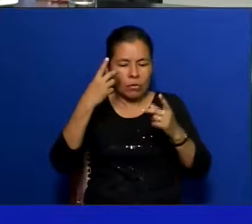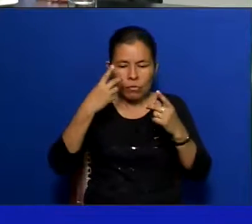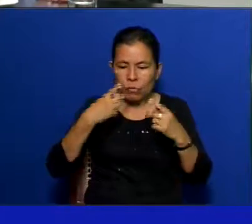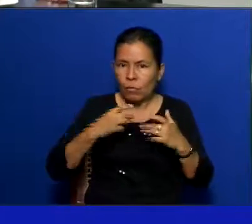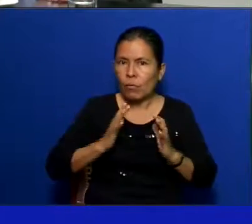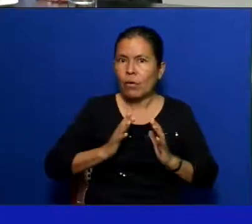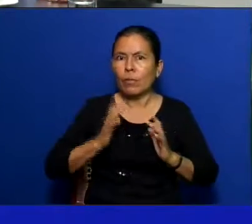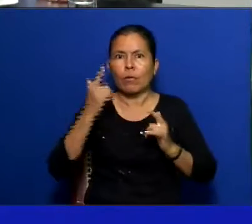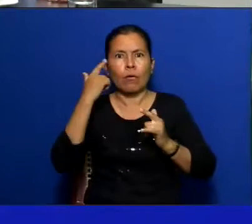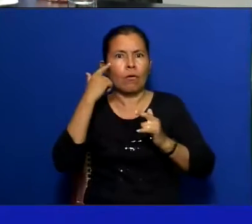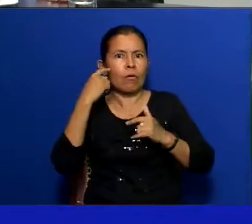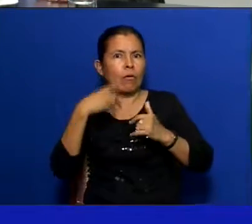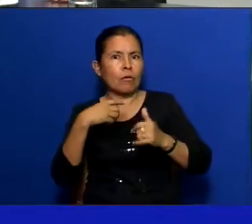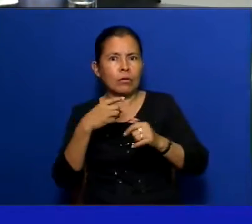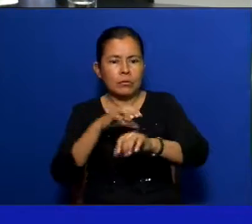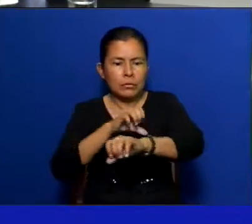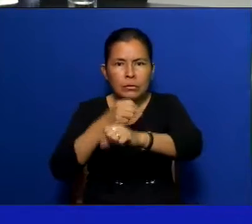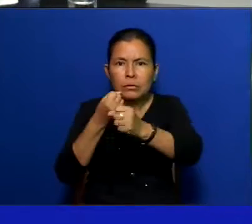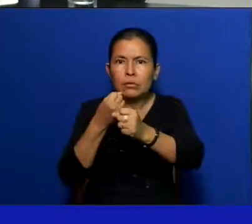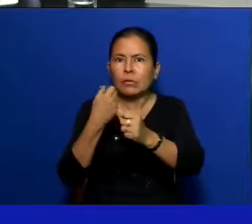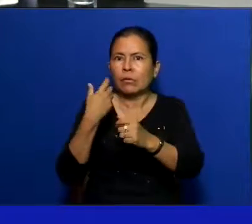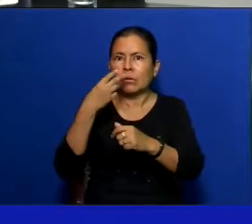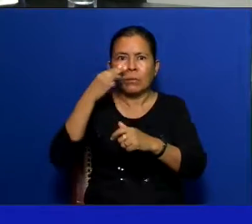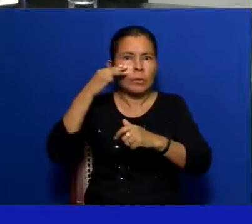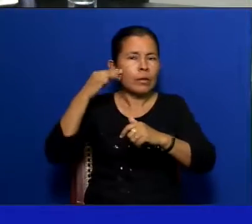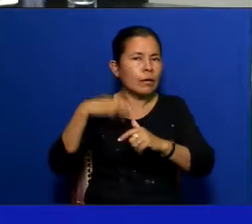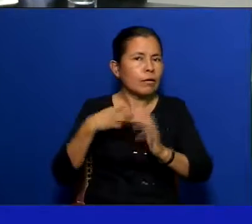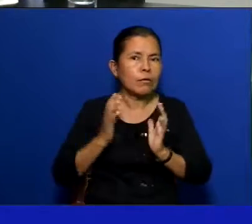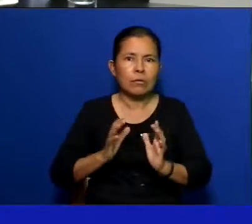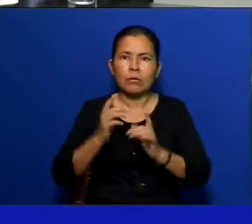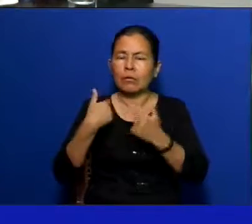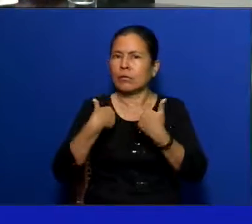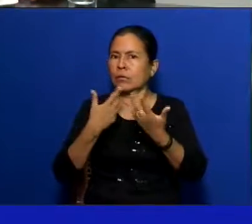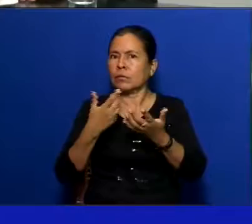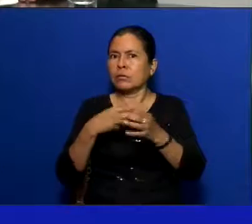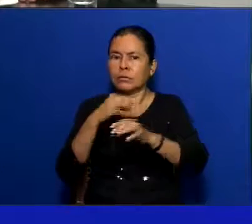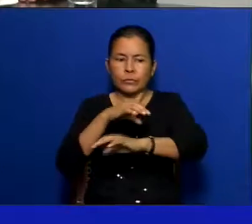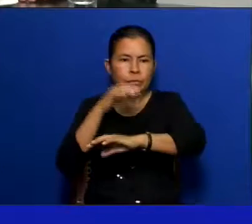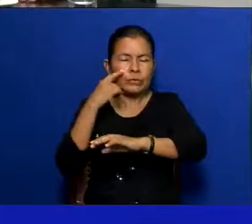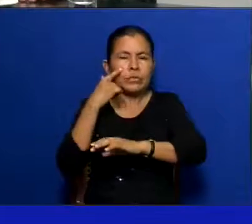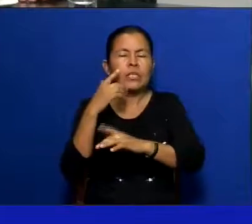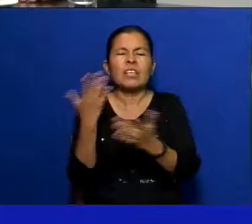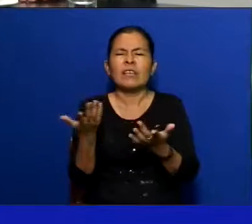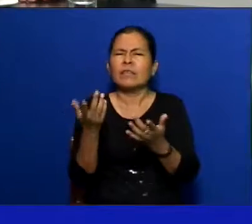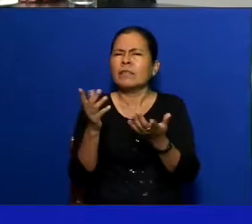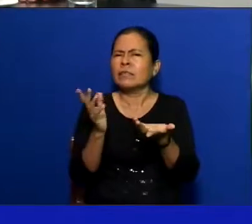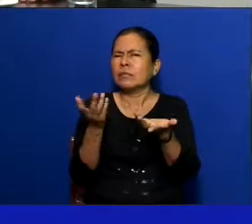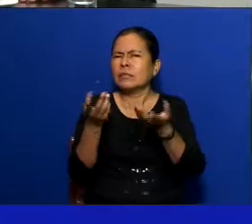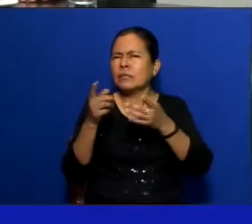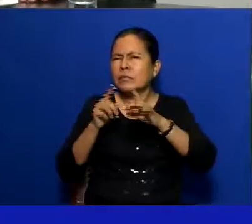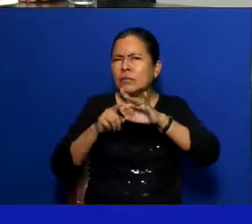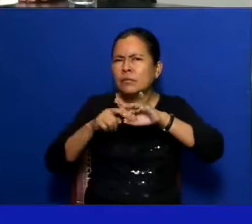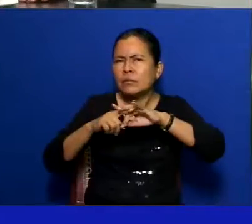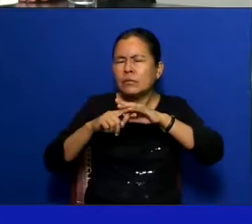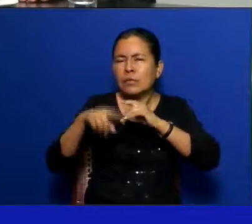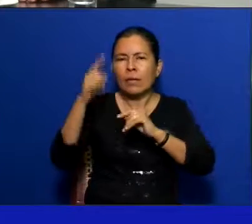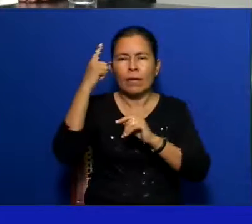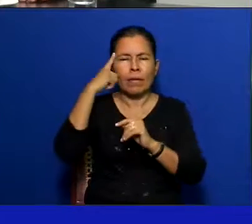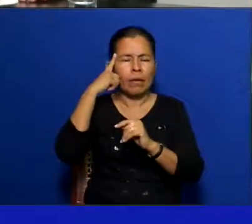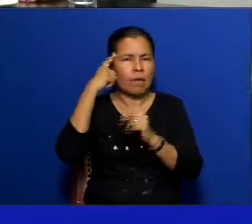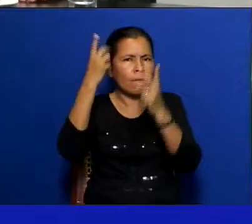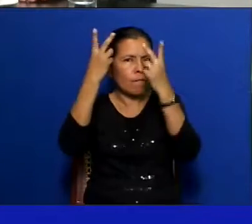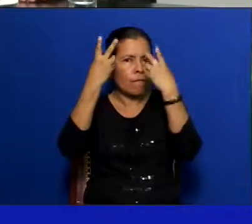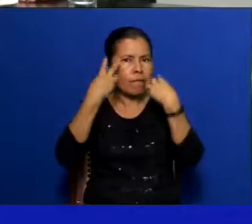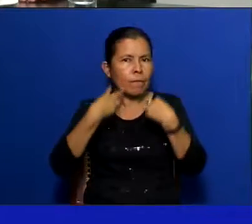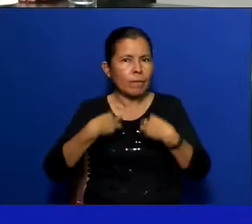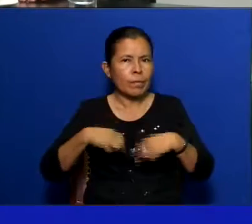la contusión traumático o que la fractura. Entonces la psicología lo que hace es explorar dentro de la mente, dentro